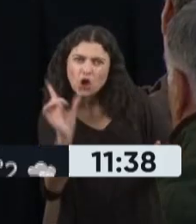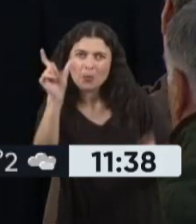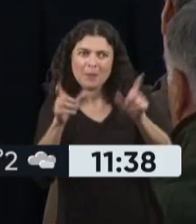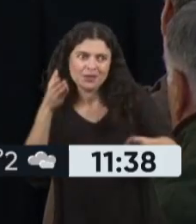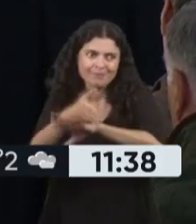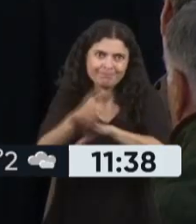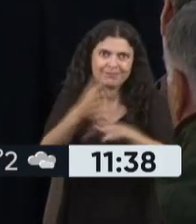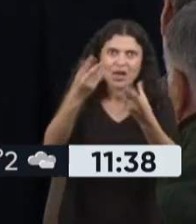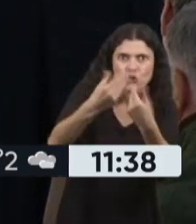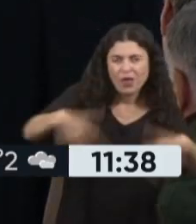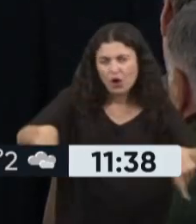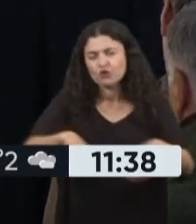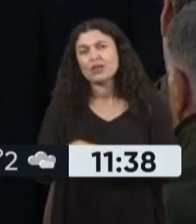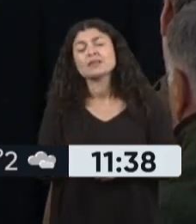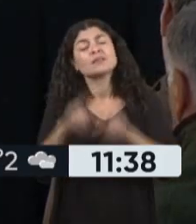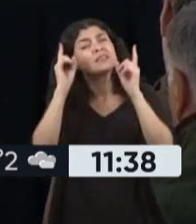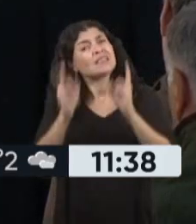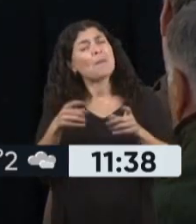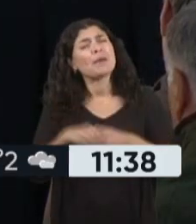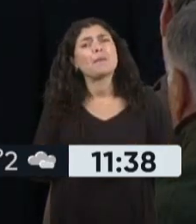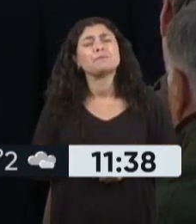Y no solo eso, sino que además